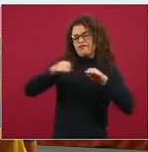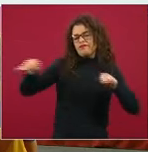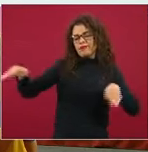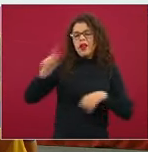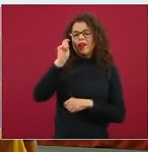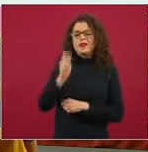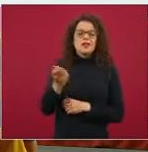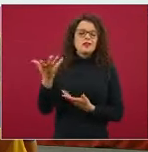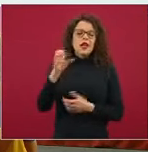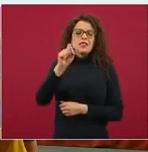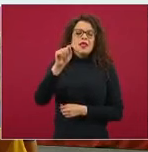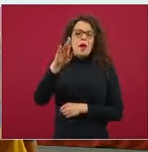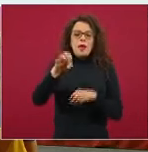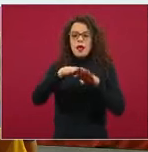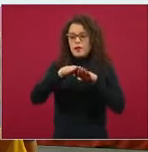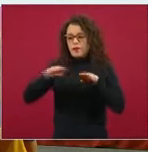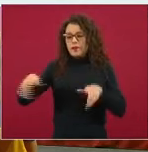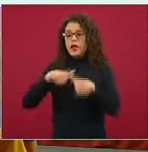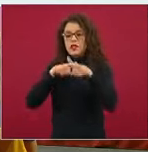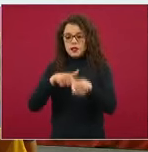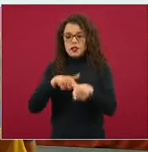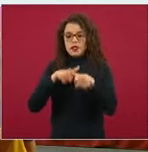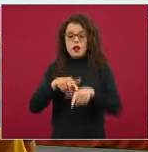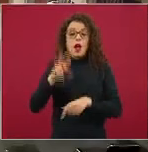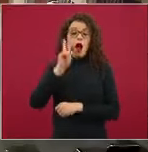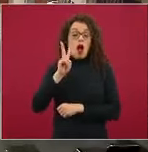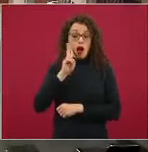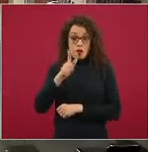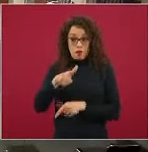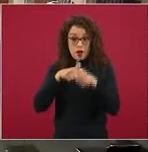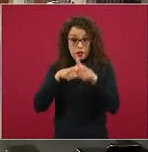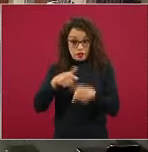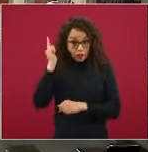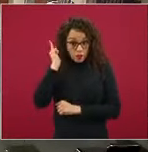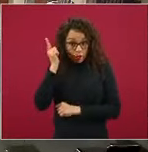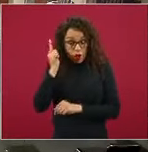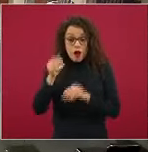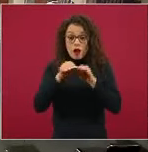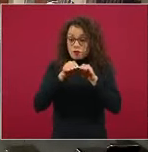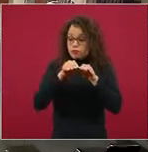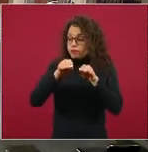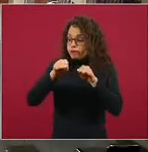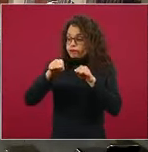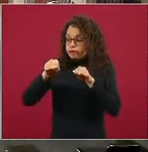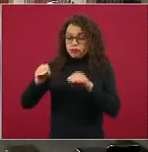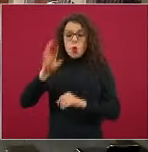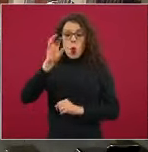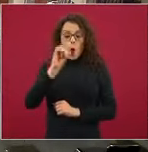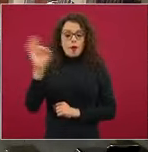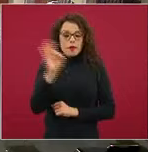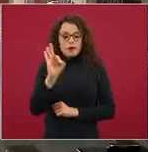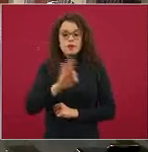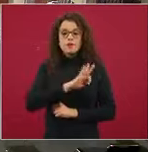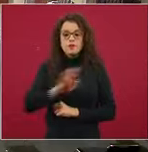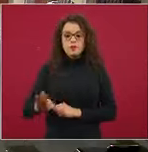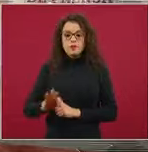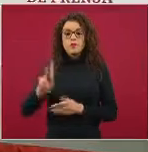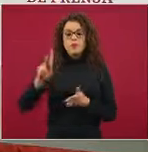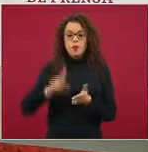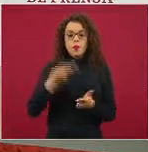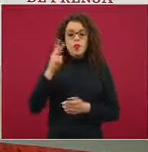continúe graficándose, veremos si esa meseta puede mantenerse en esa estabilidad o inclusive pudiéramos empezar a